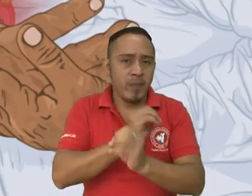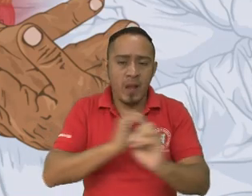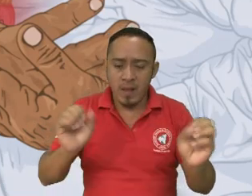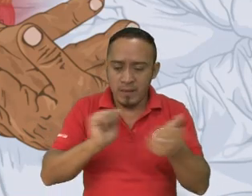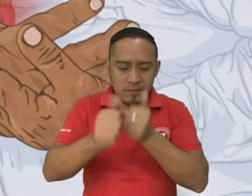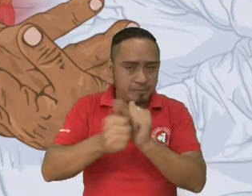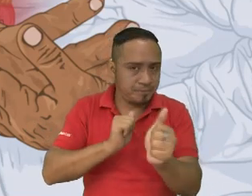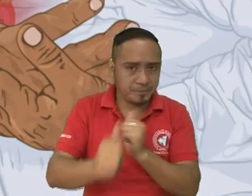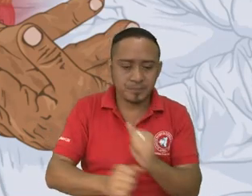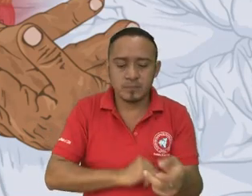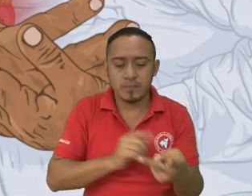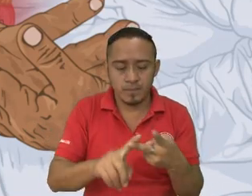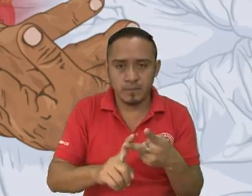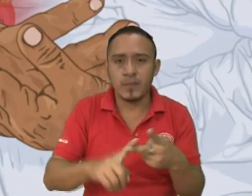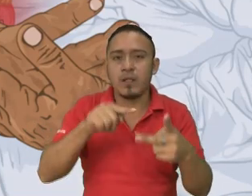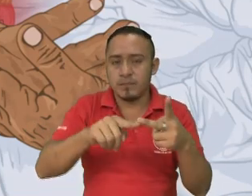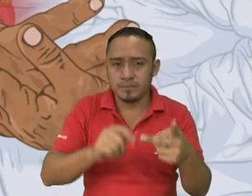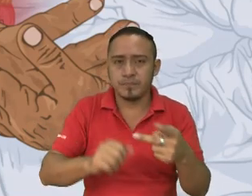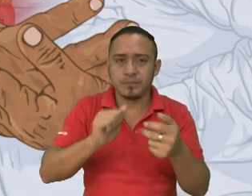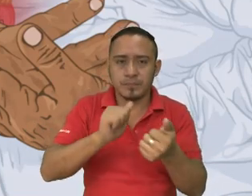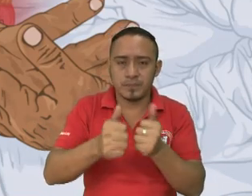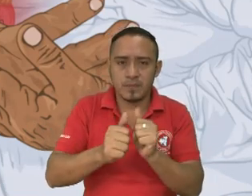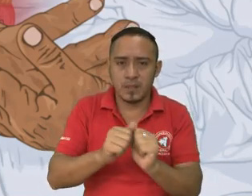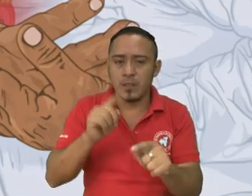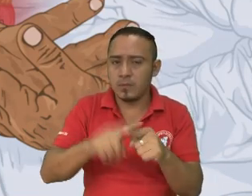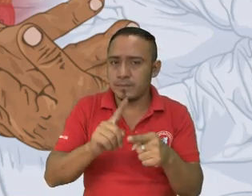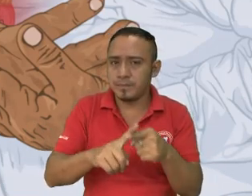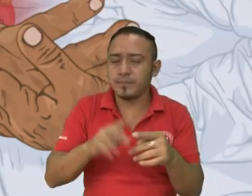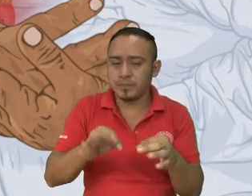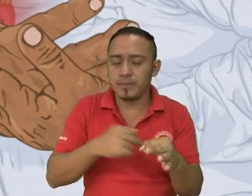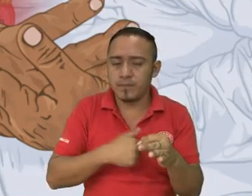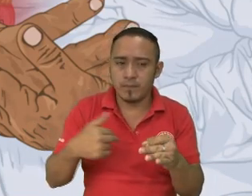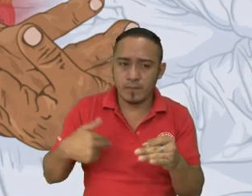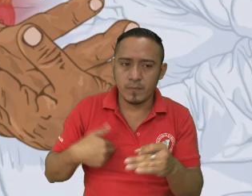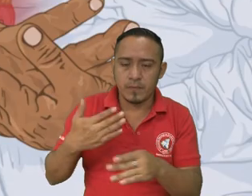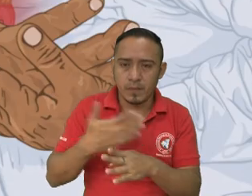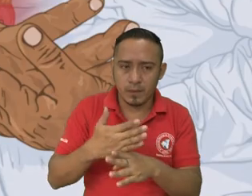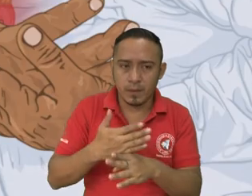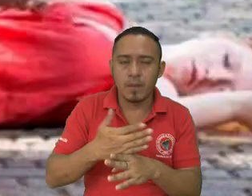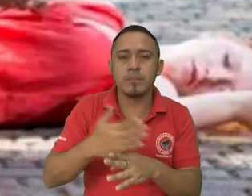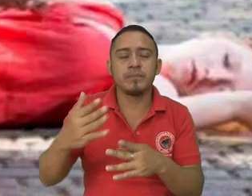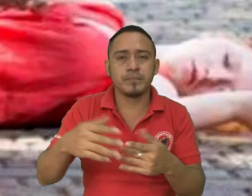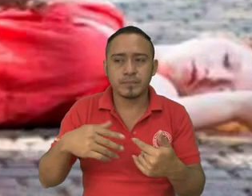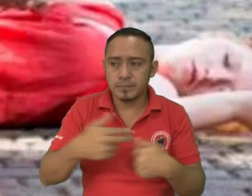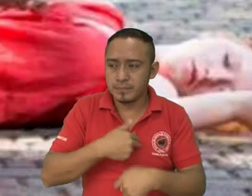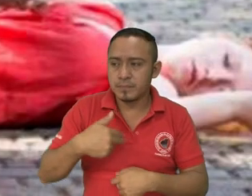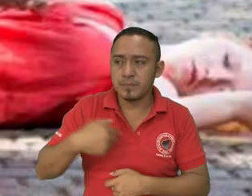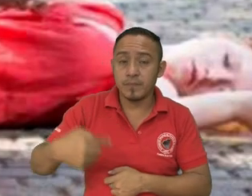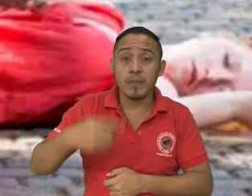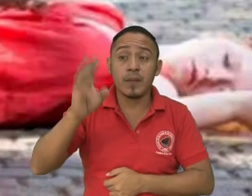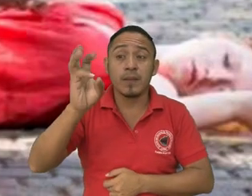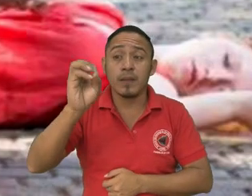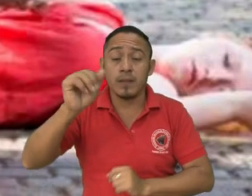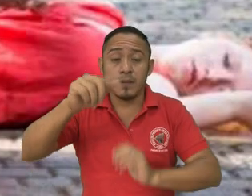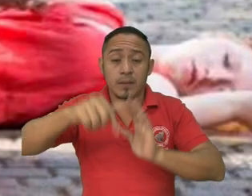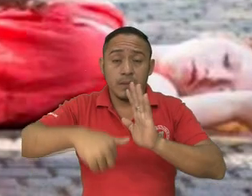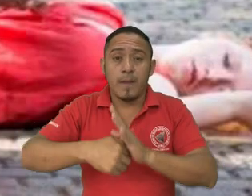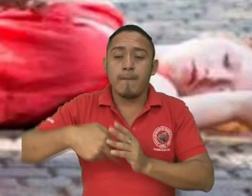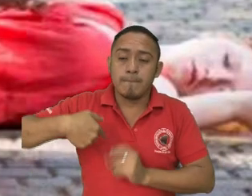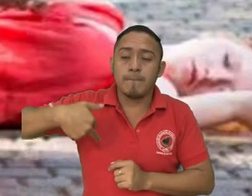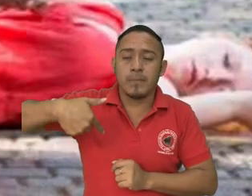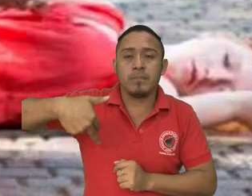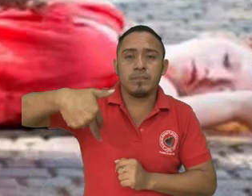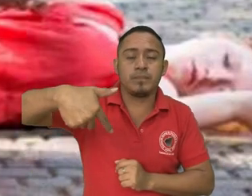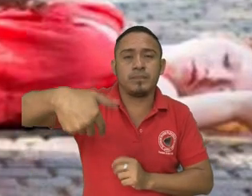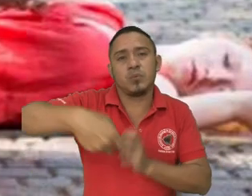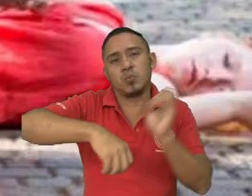física. Actividad física, aparte de lo que estamos acostumbrados a realizar cotidianamente, son 30 minutos de caminar